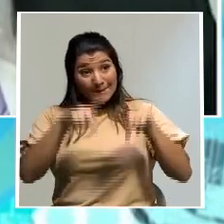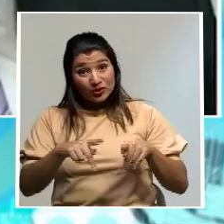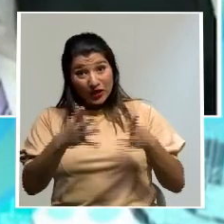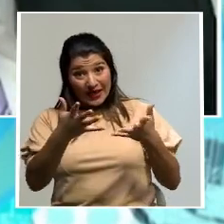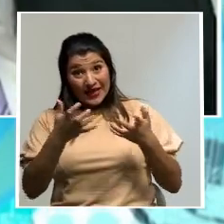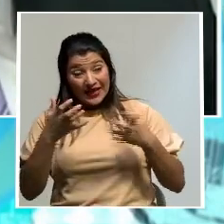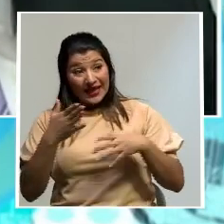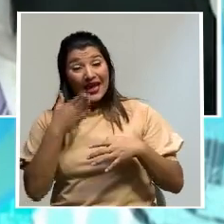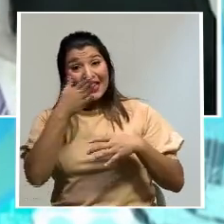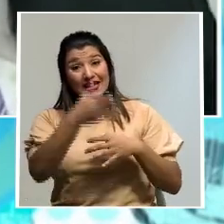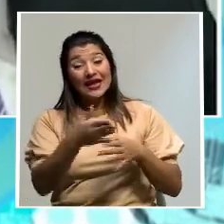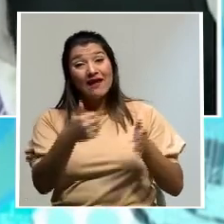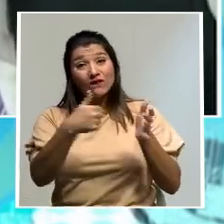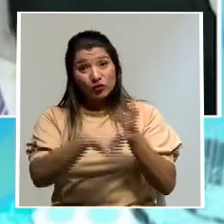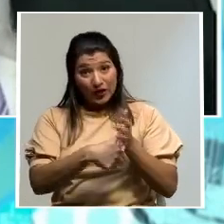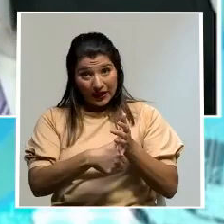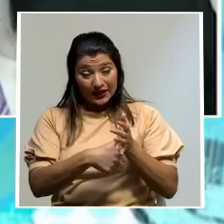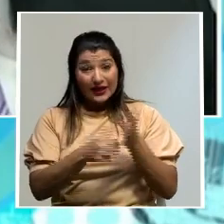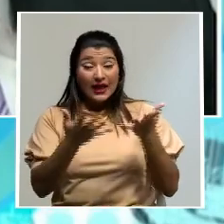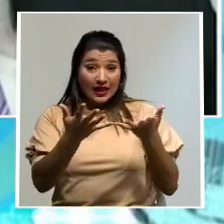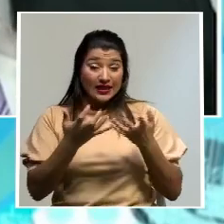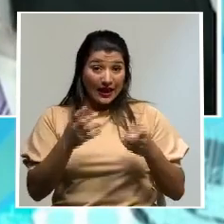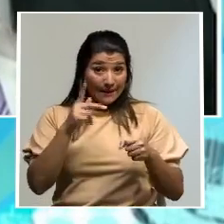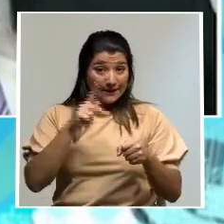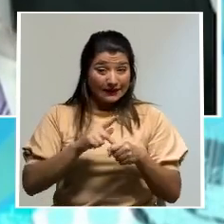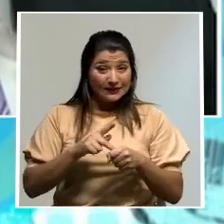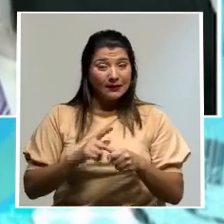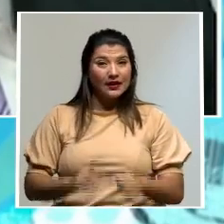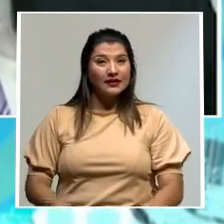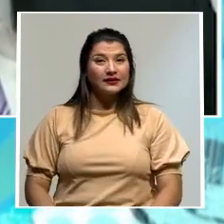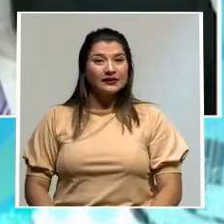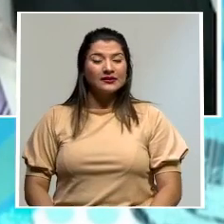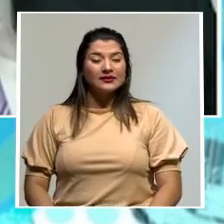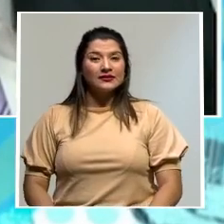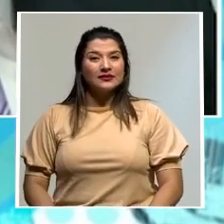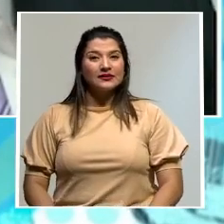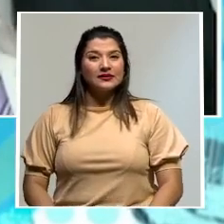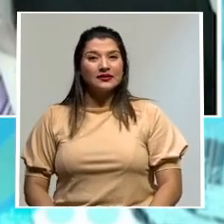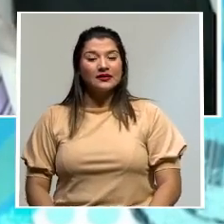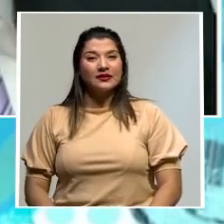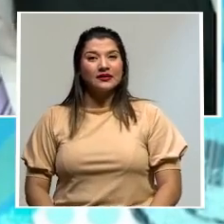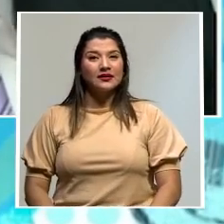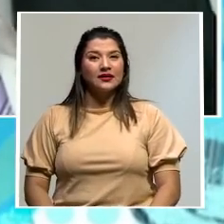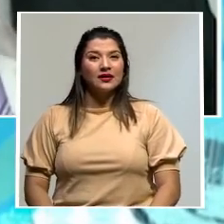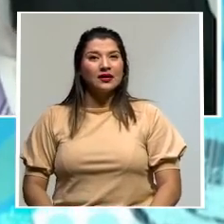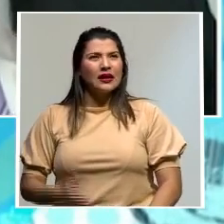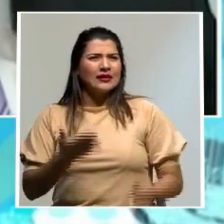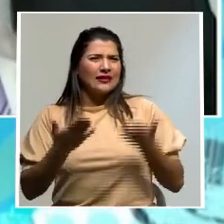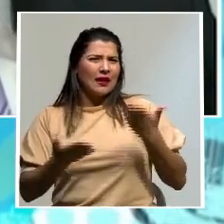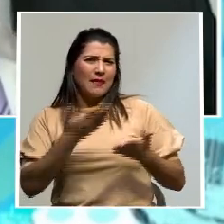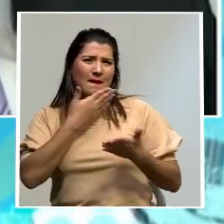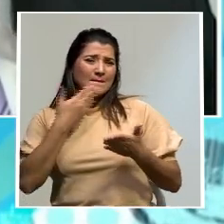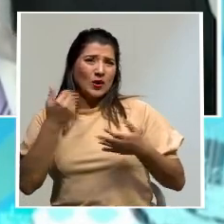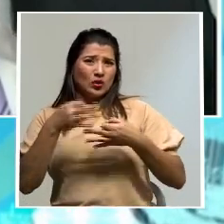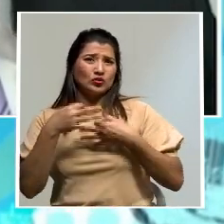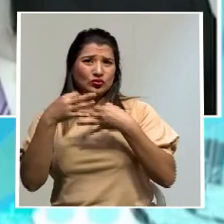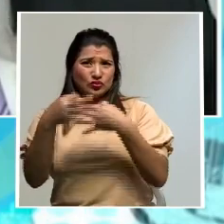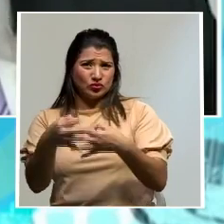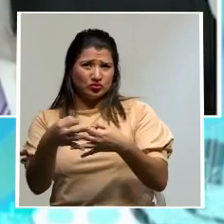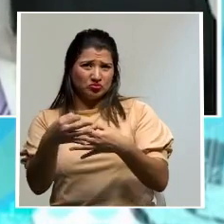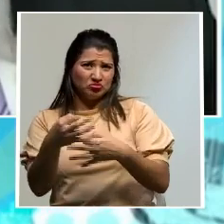quiere expresarse, que quiere participar e ir a votar? ¿No hubiera sido mejor postergar